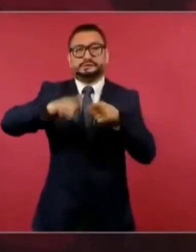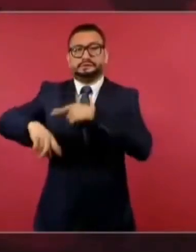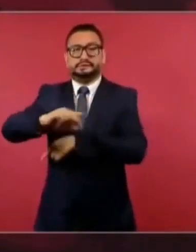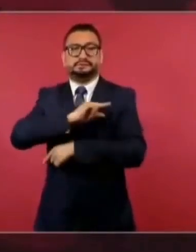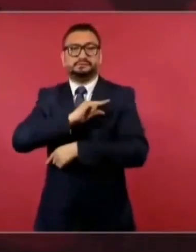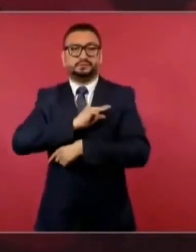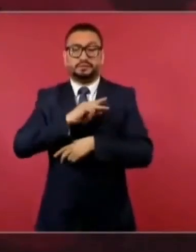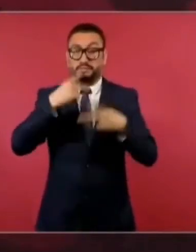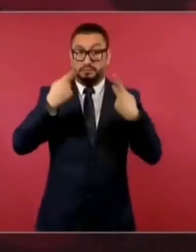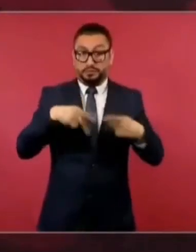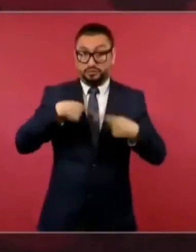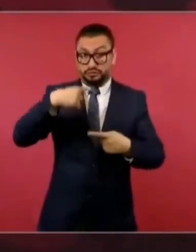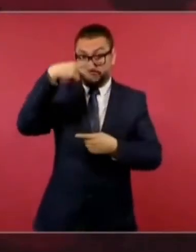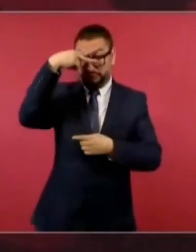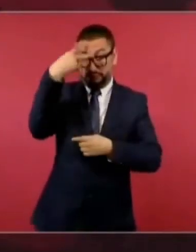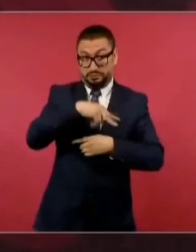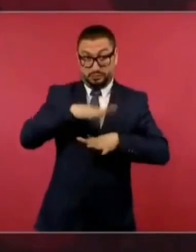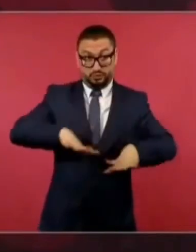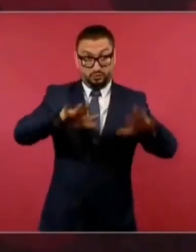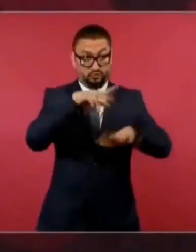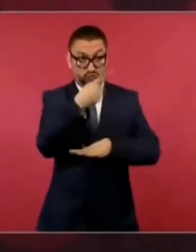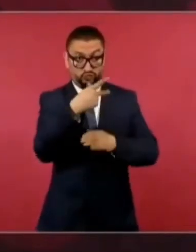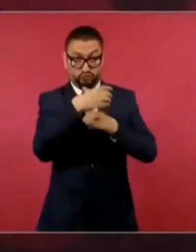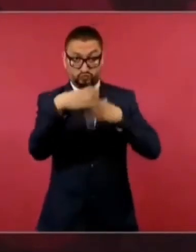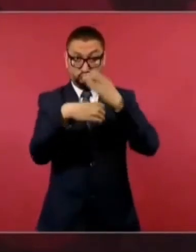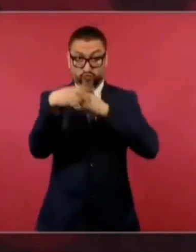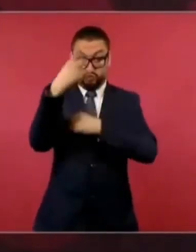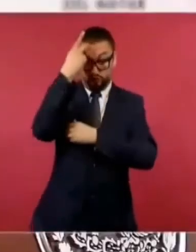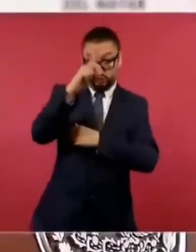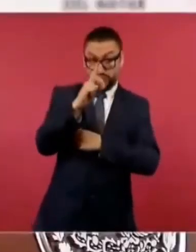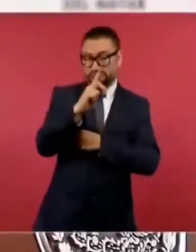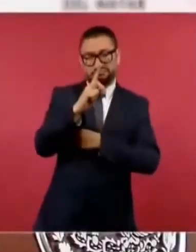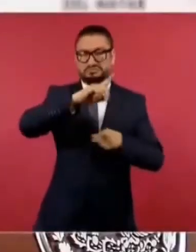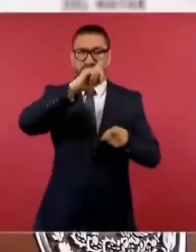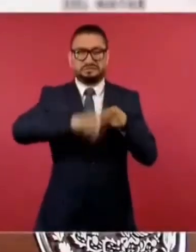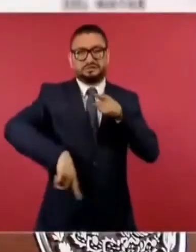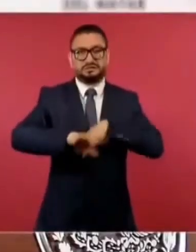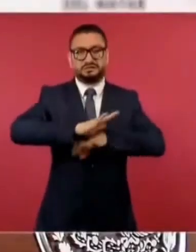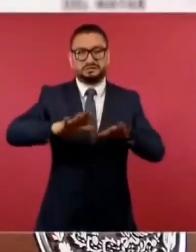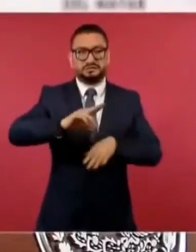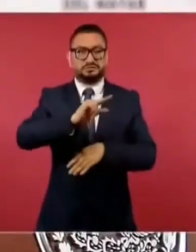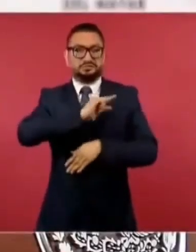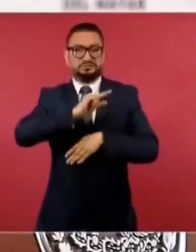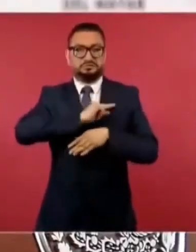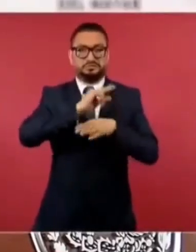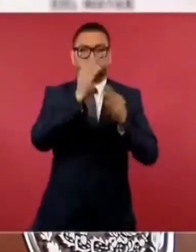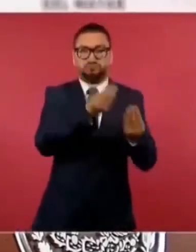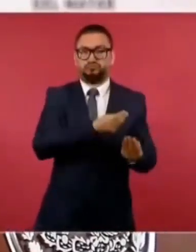al pueblo de México de sus bienes para trasladar